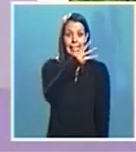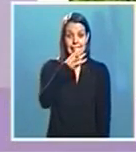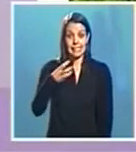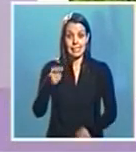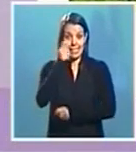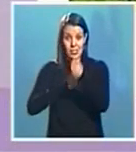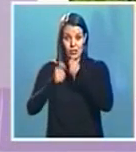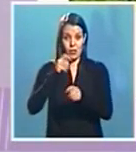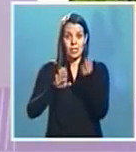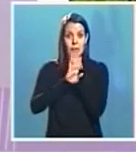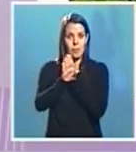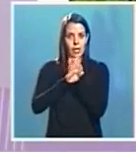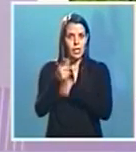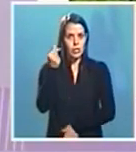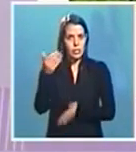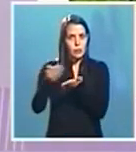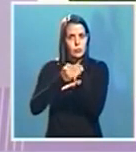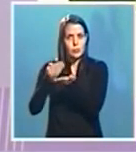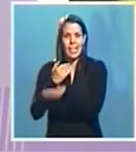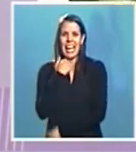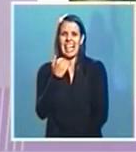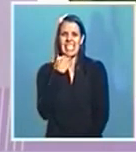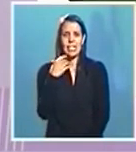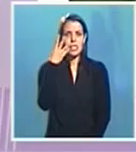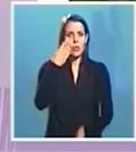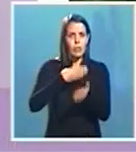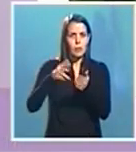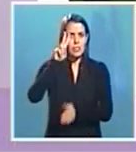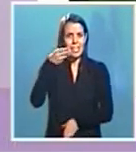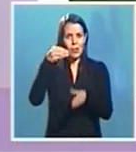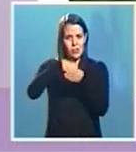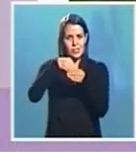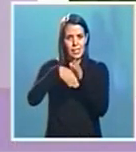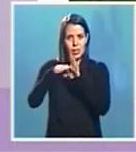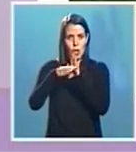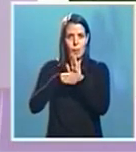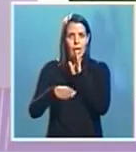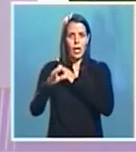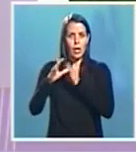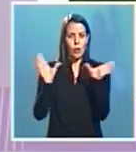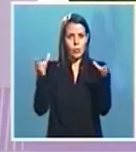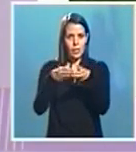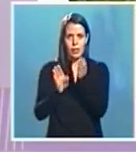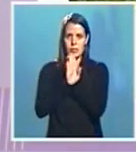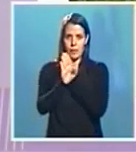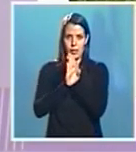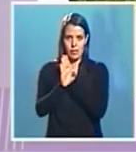300 asociacións de veciños beneficiaránse dos 4 millóns de euros do Plan de Comunidades Veciñais do 2009.